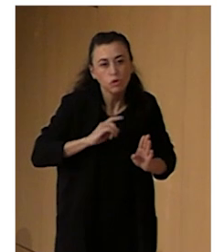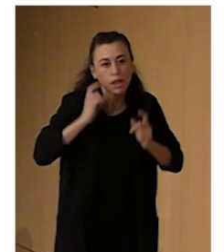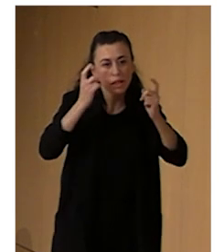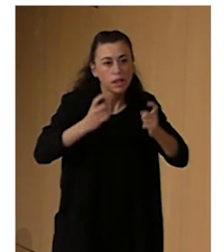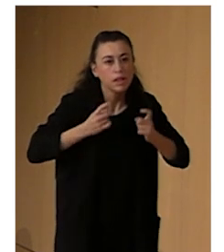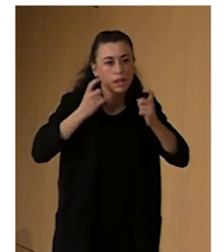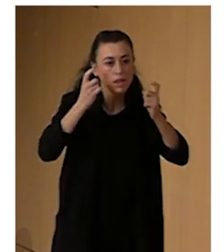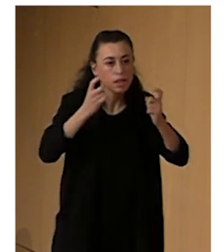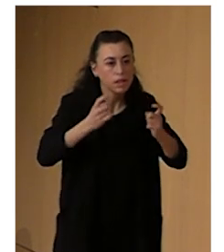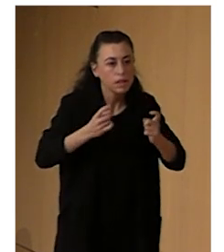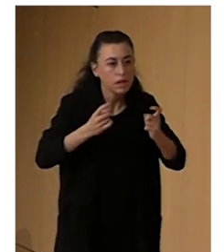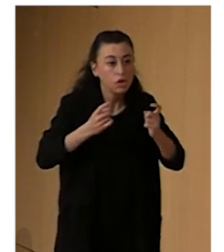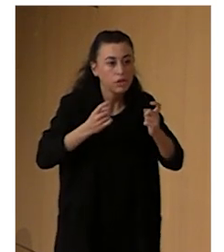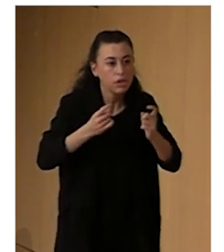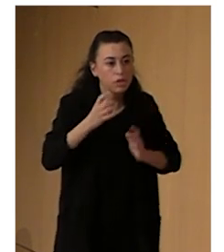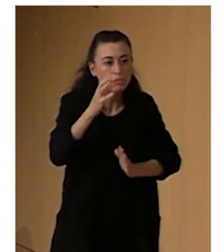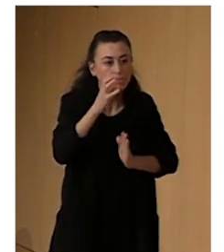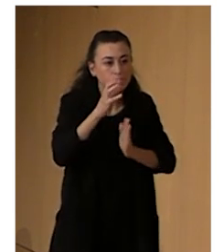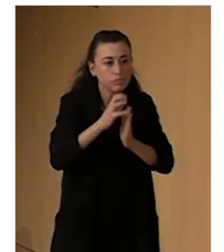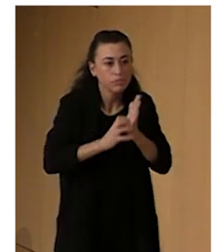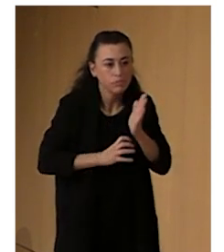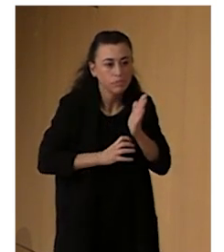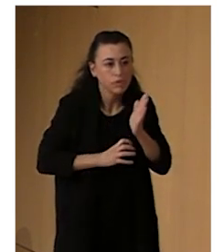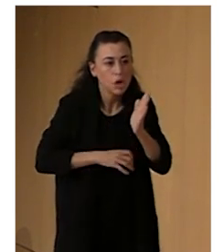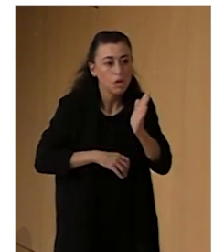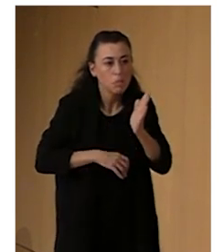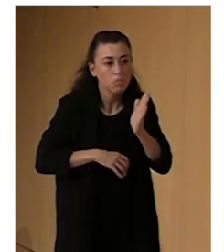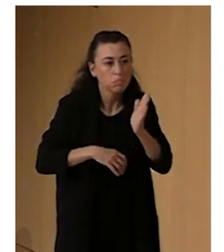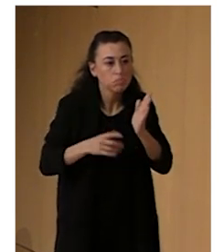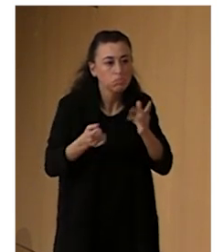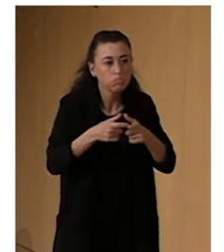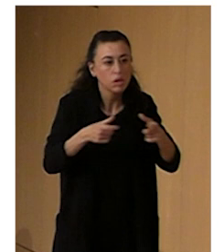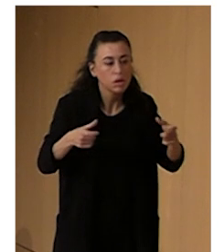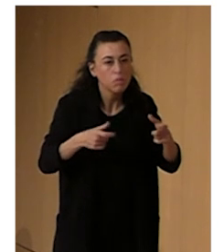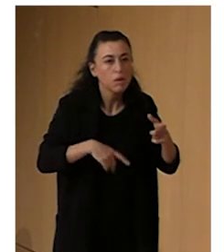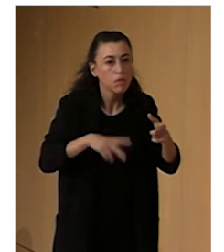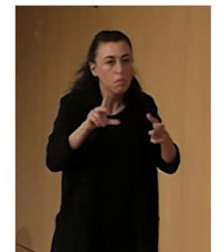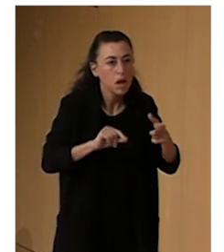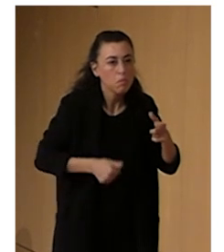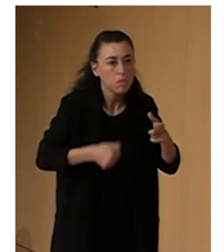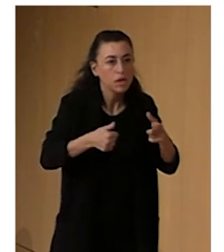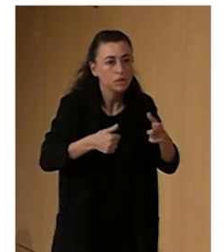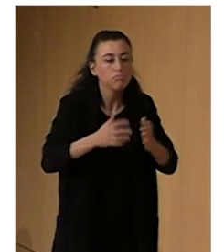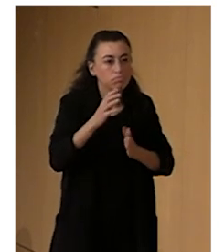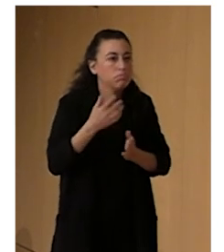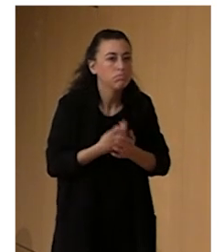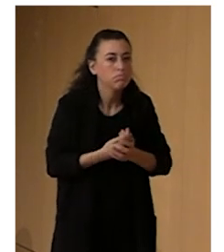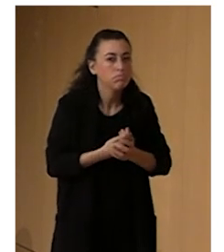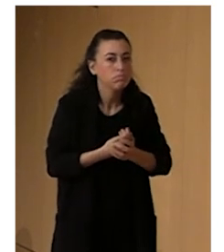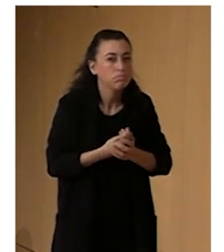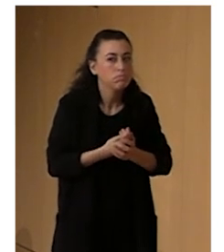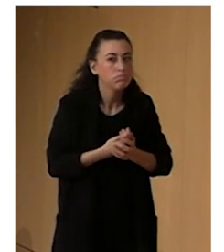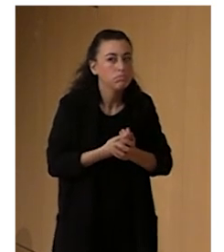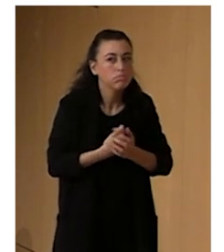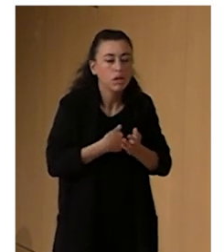gratuidad de entrada o bueno o porque ya tiene un coste añadido de de la persona de de acompañamiento Entonces el intentar que